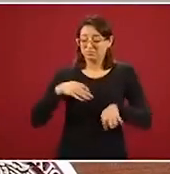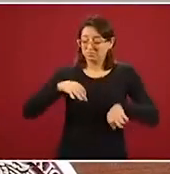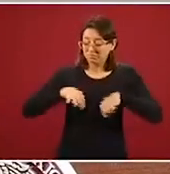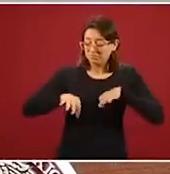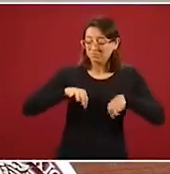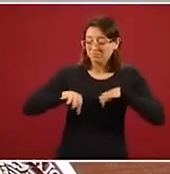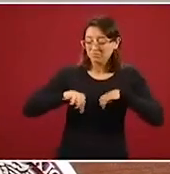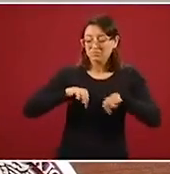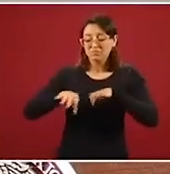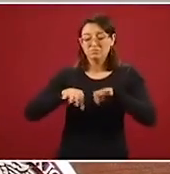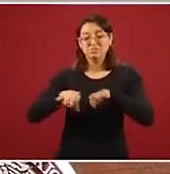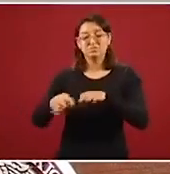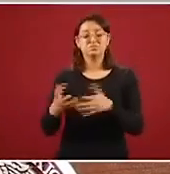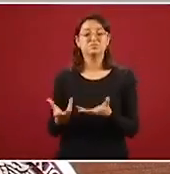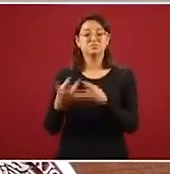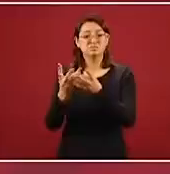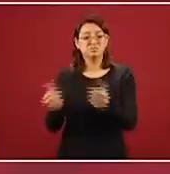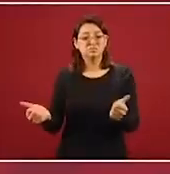suceda.